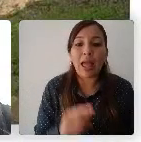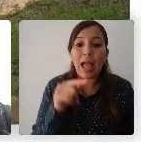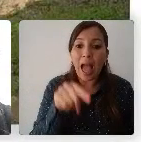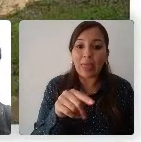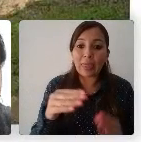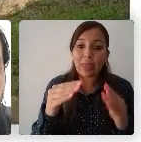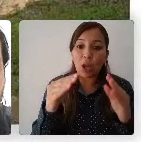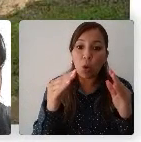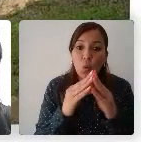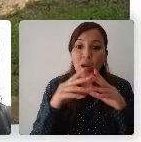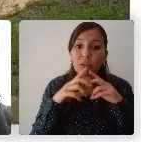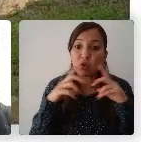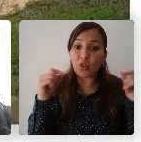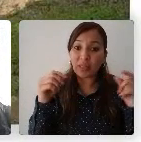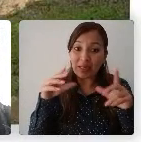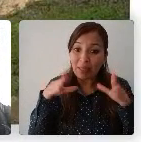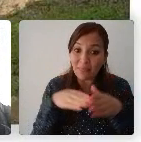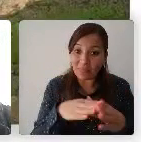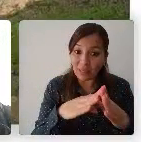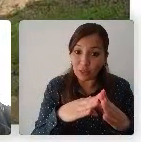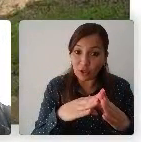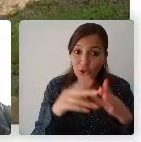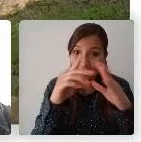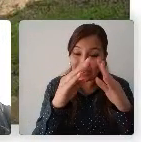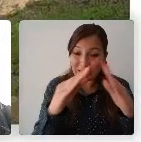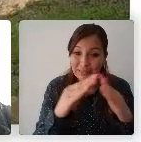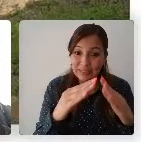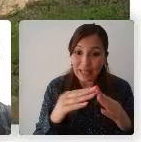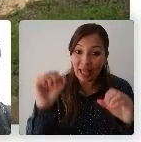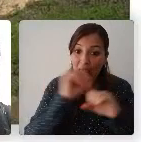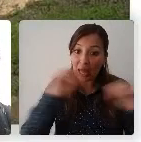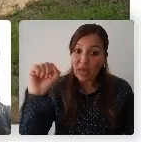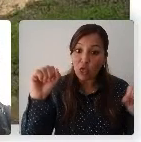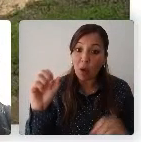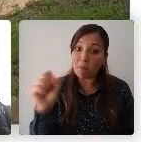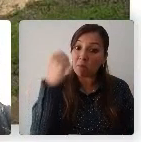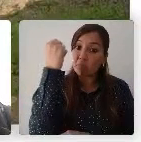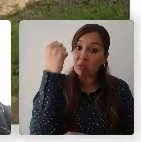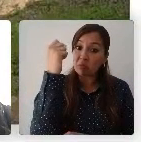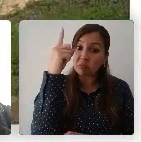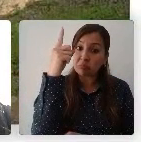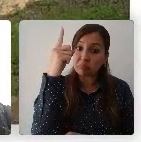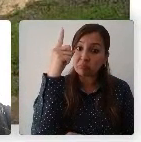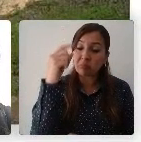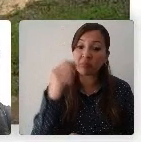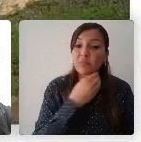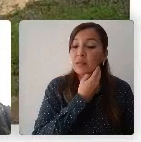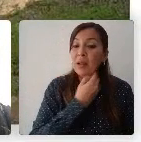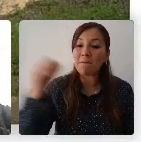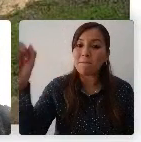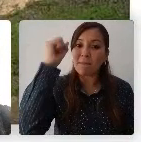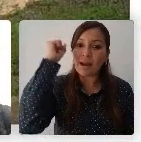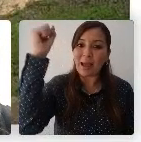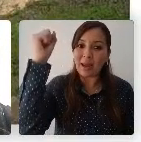Turismo Emprende, este concurso que financia Mincetur y que les ha permitido a ellos poder poner en valor